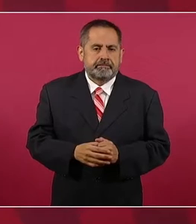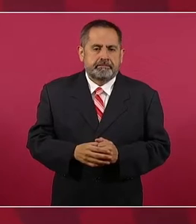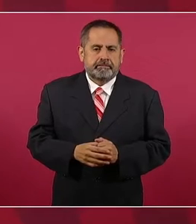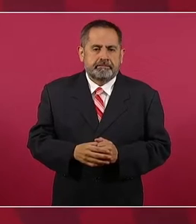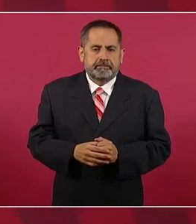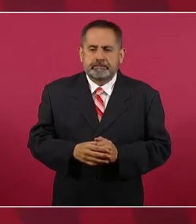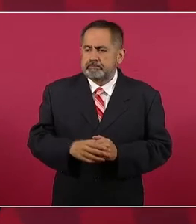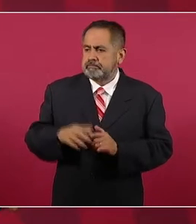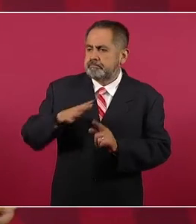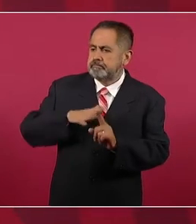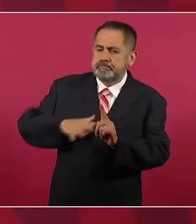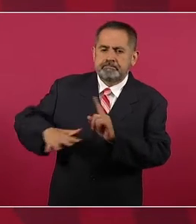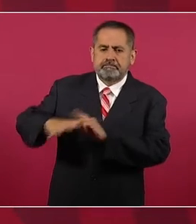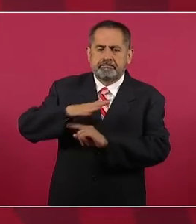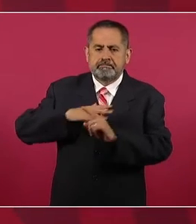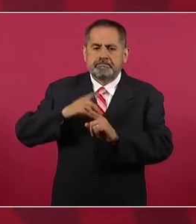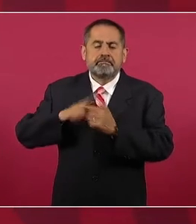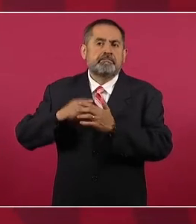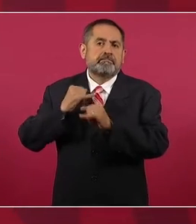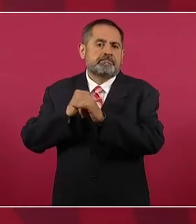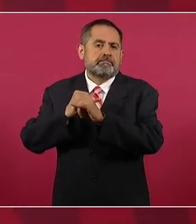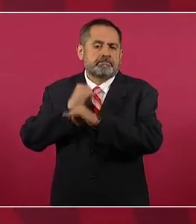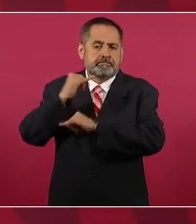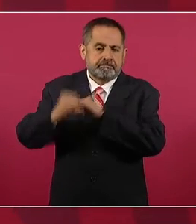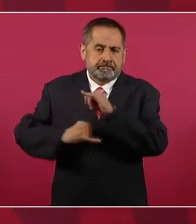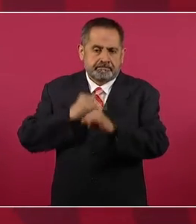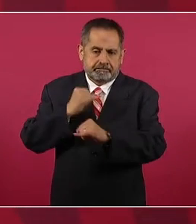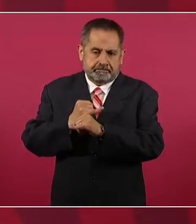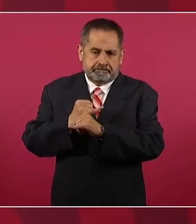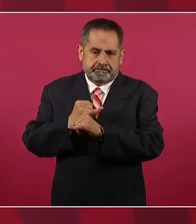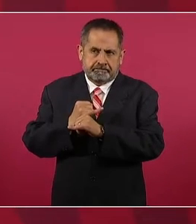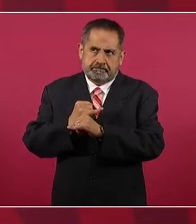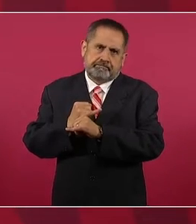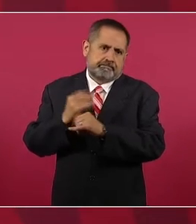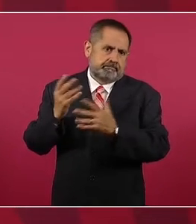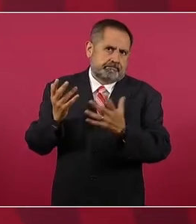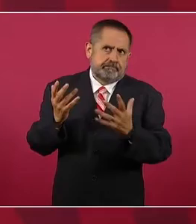el contexto internacional.